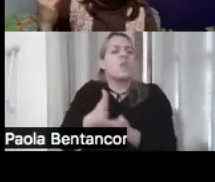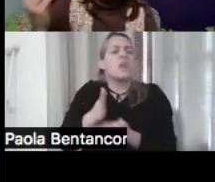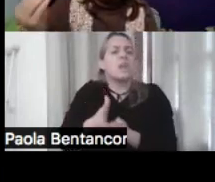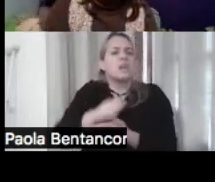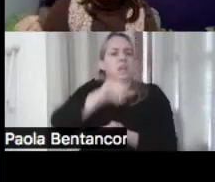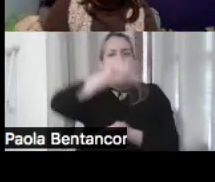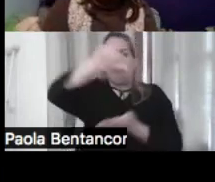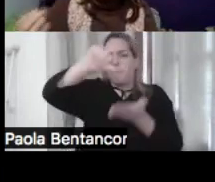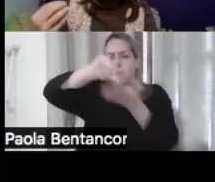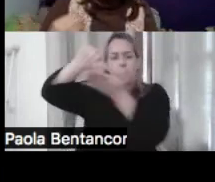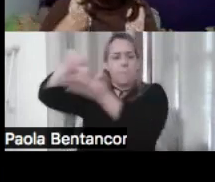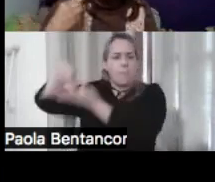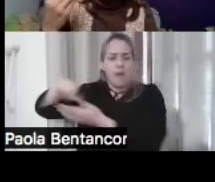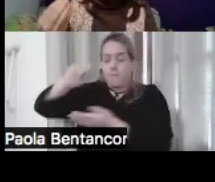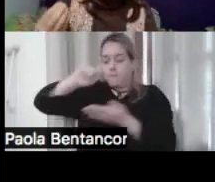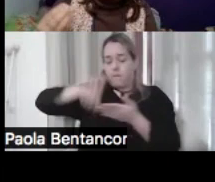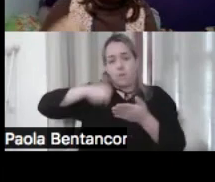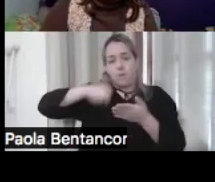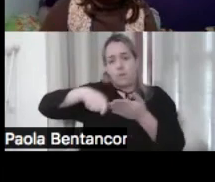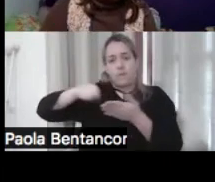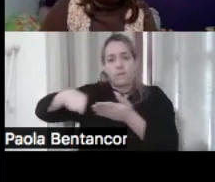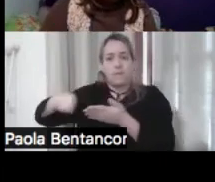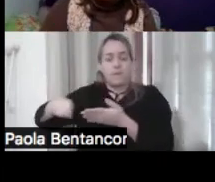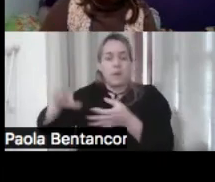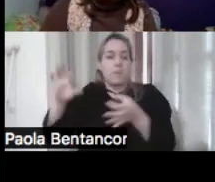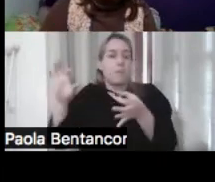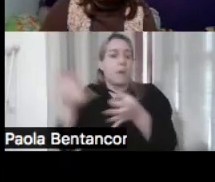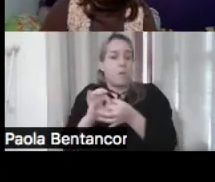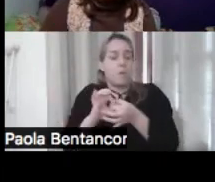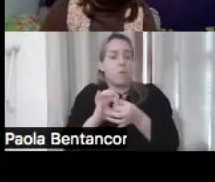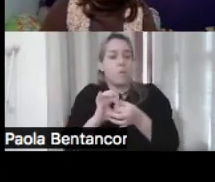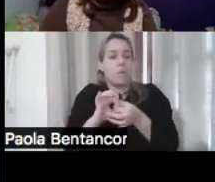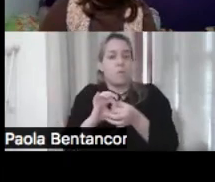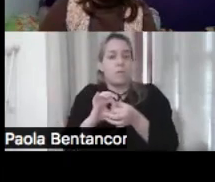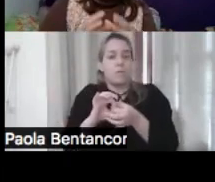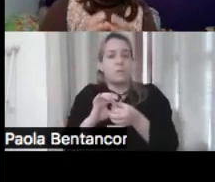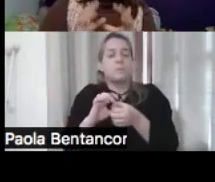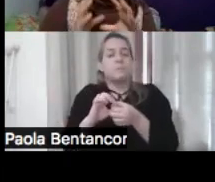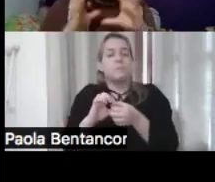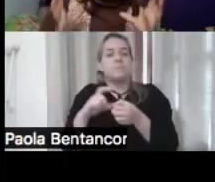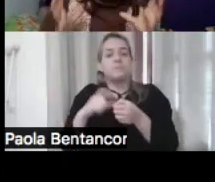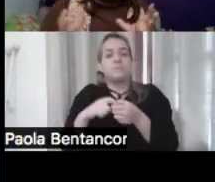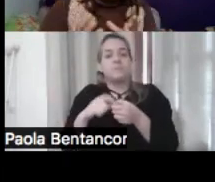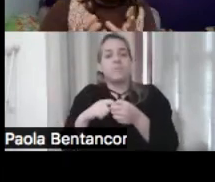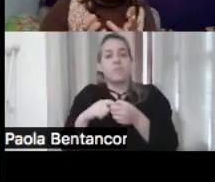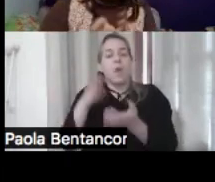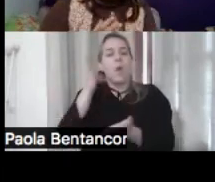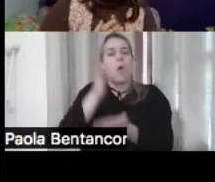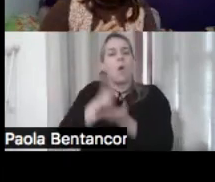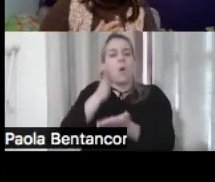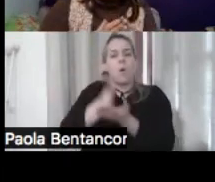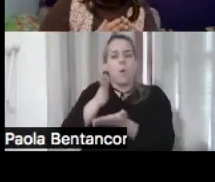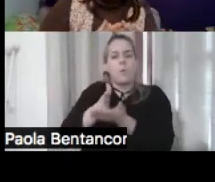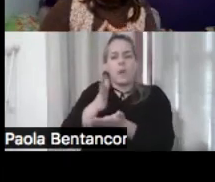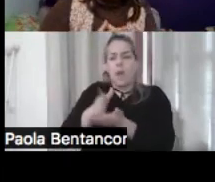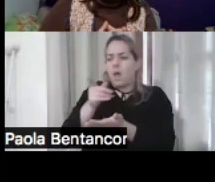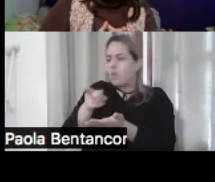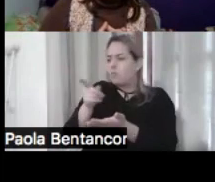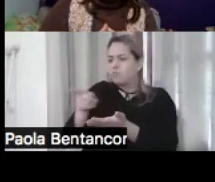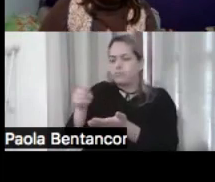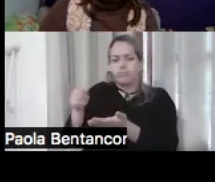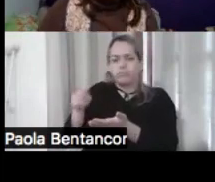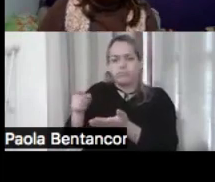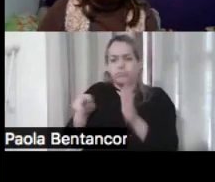país que haya firmado, que se haya adherido, está obligado, no es optativo, a cumplir con todo lo que la